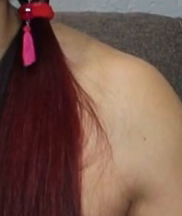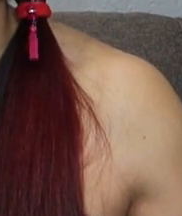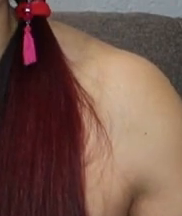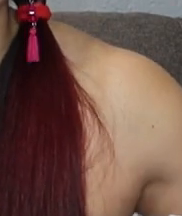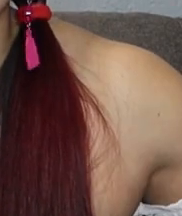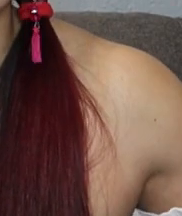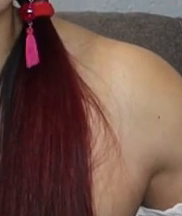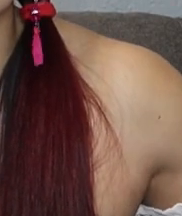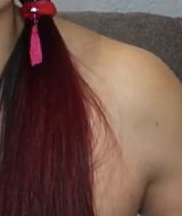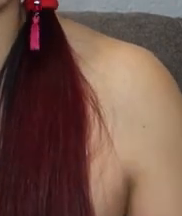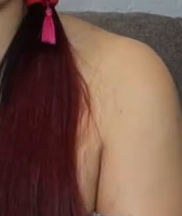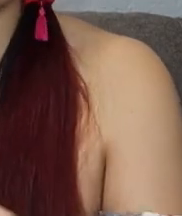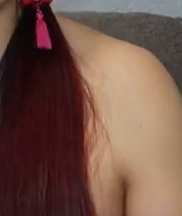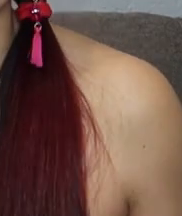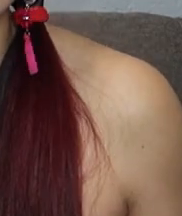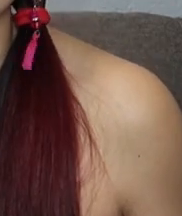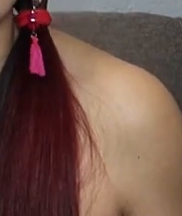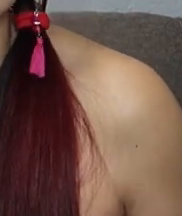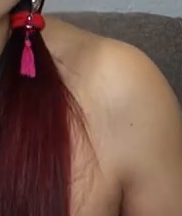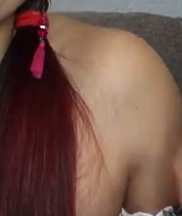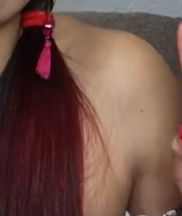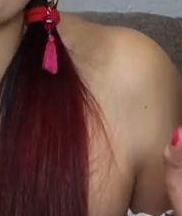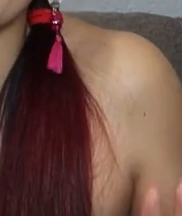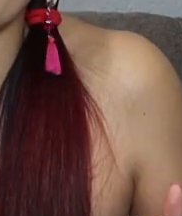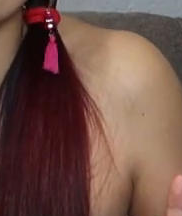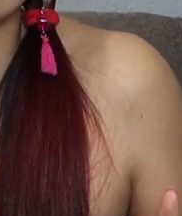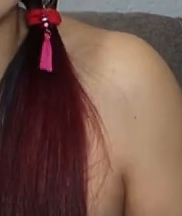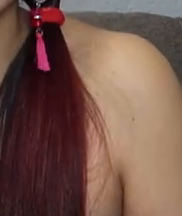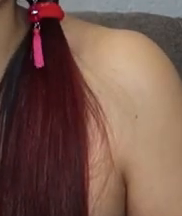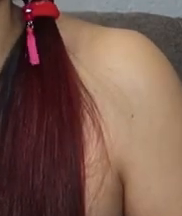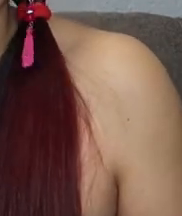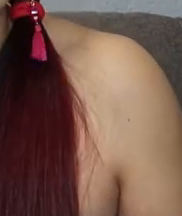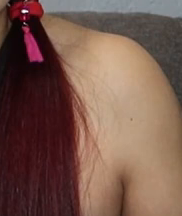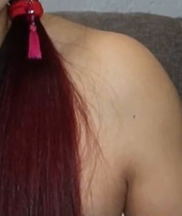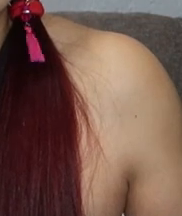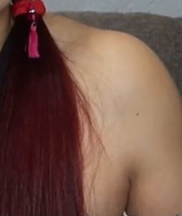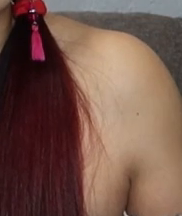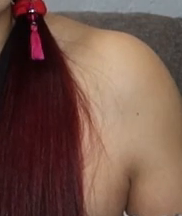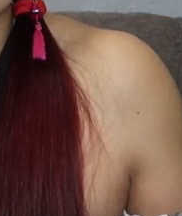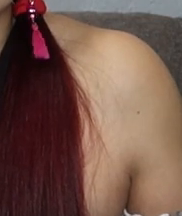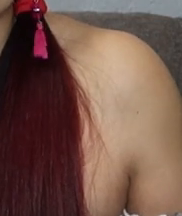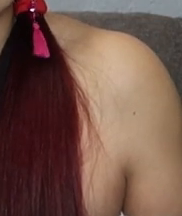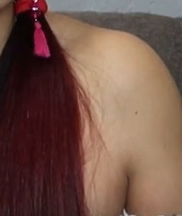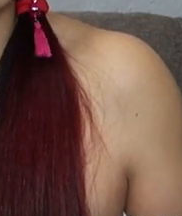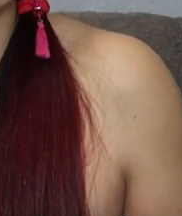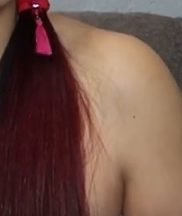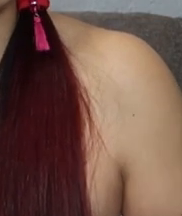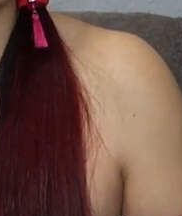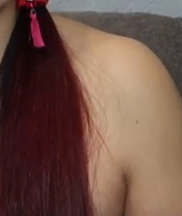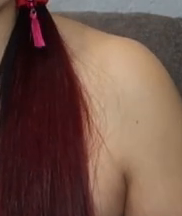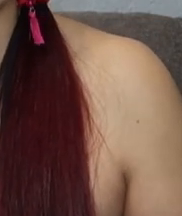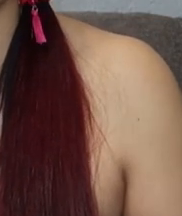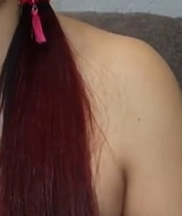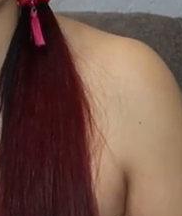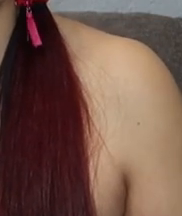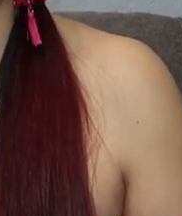Así que bueno, esperemos que eso suceda, esperemos que eso pase y pues a ver qué. Bueno, mis queridos amigos, espero que este tema haya sido de tanto interés